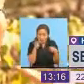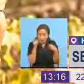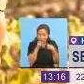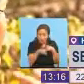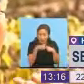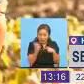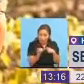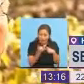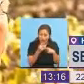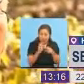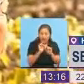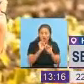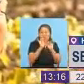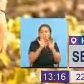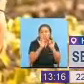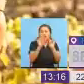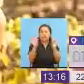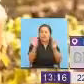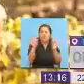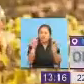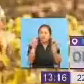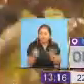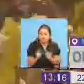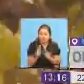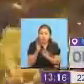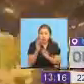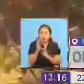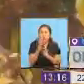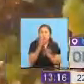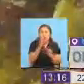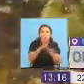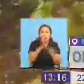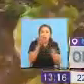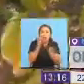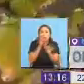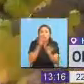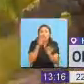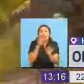no contaminamos nuestro sabor, nuestras uvas.